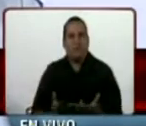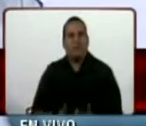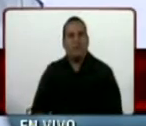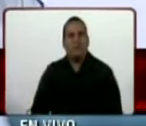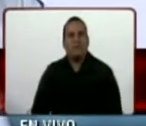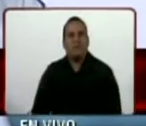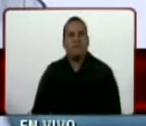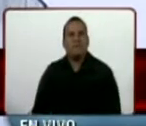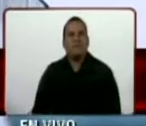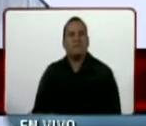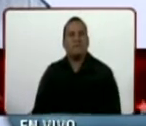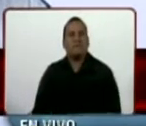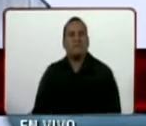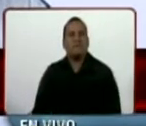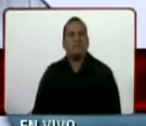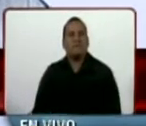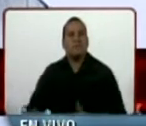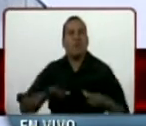cuando